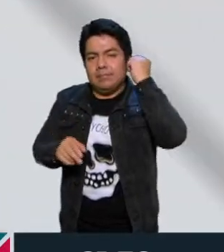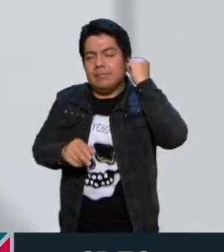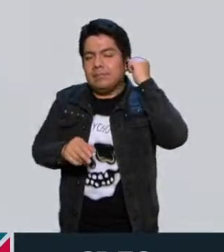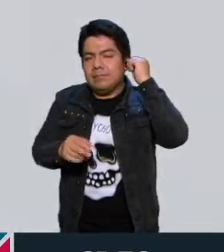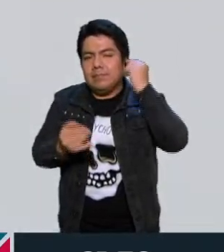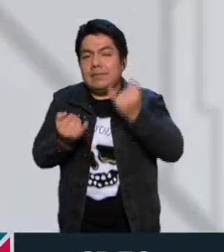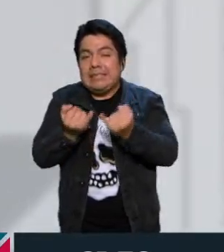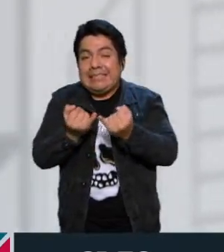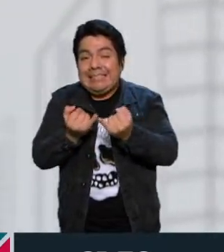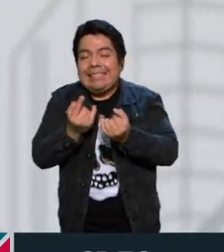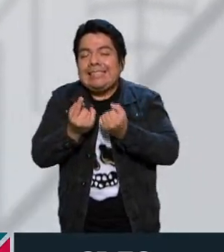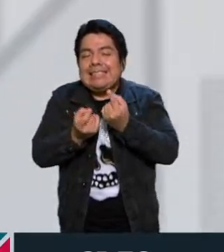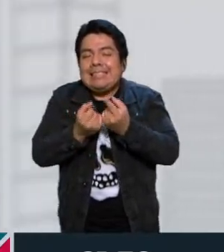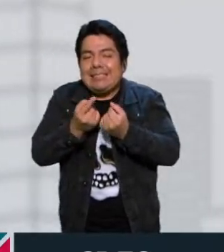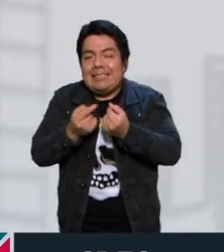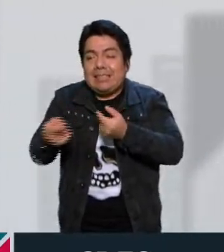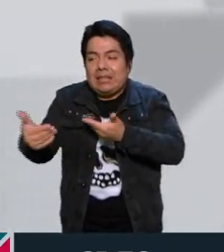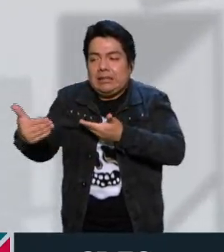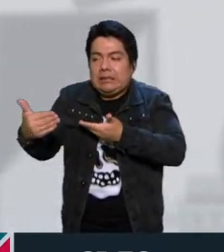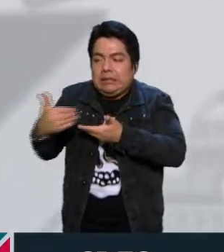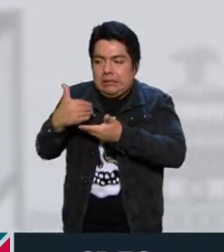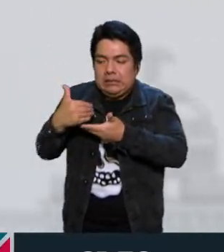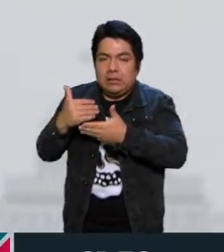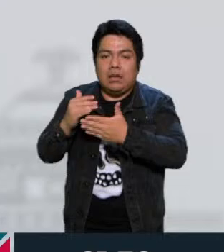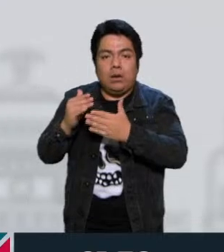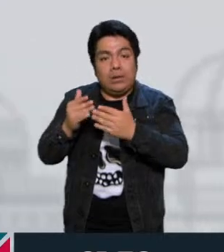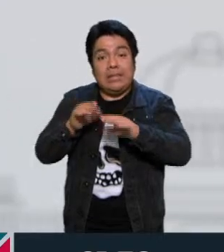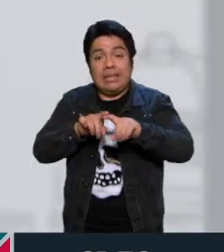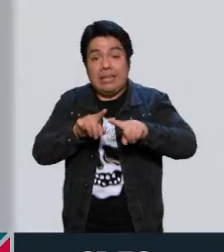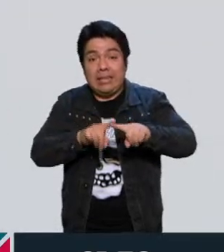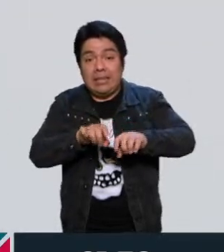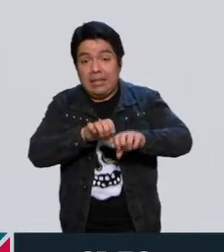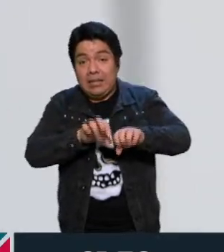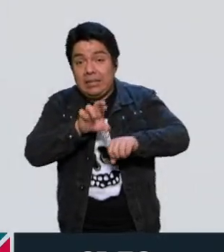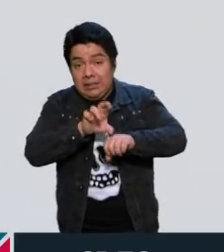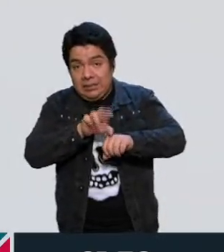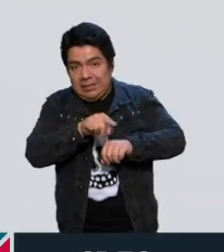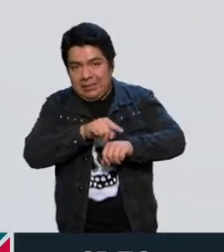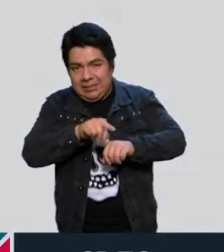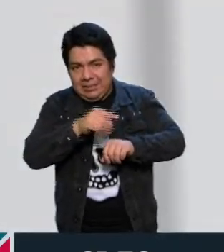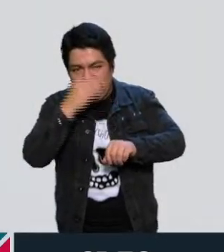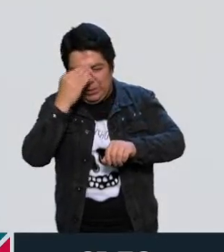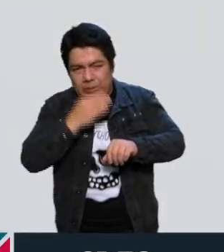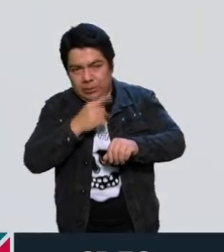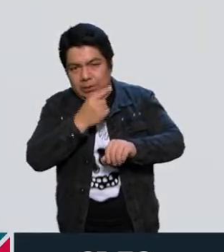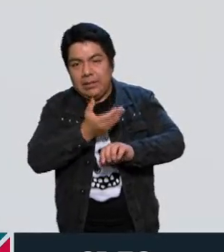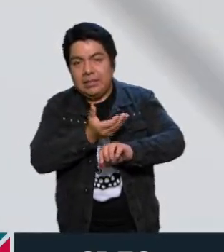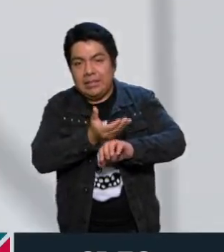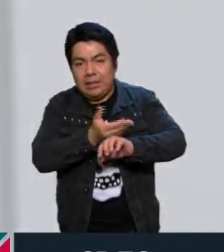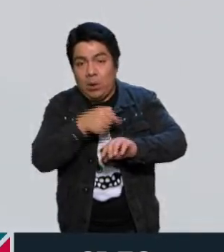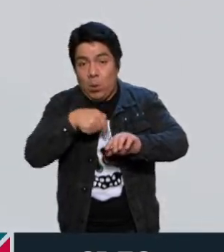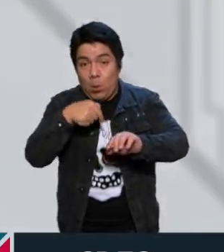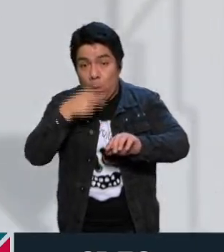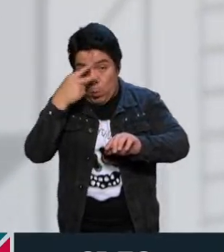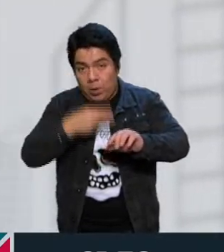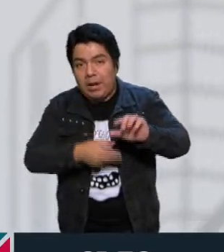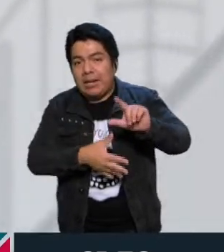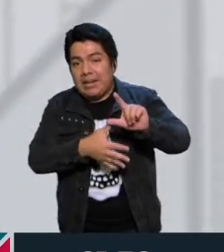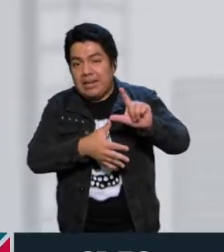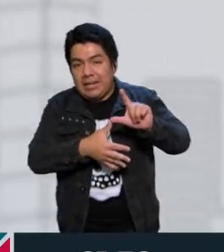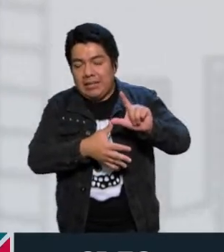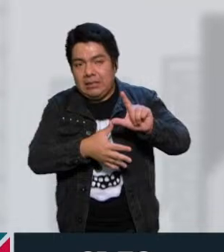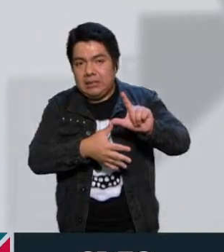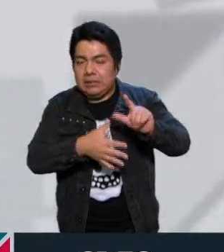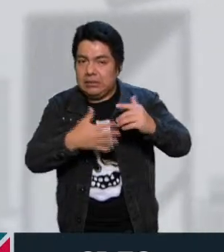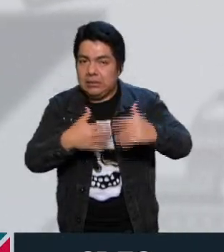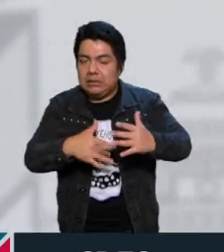visto disminuida la injerencia de los embajadores estadounidenses, porque fíjate, la figura del embajador de Estados Unidos en América Latina